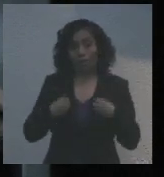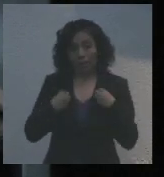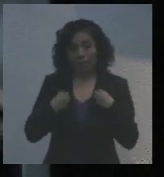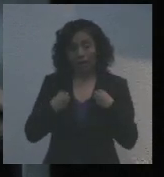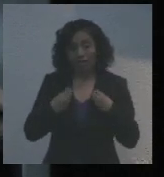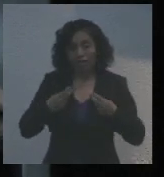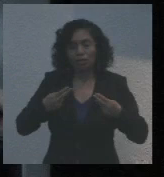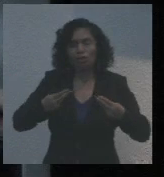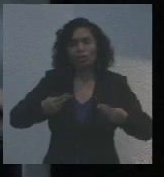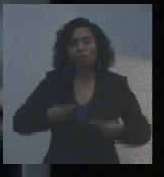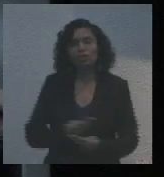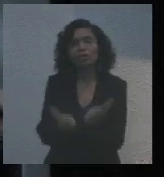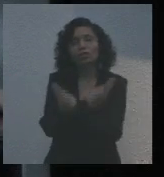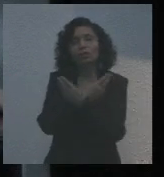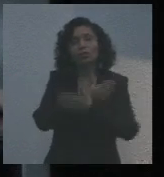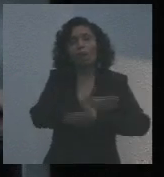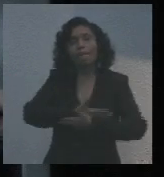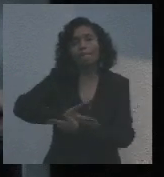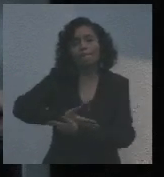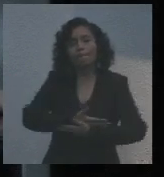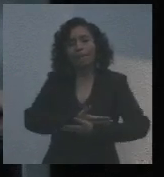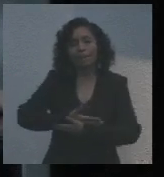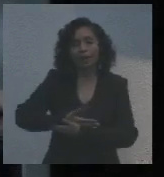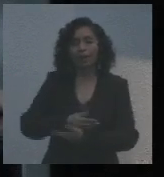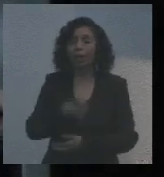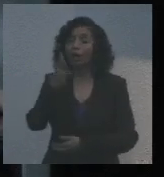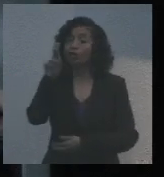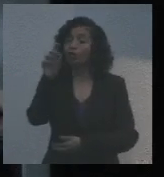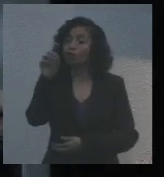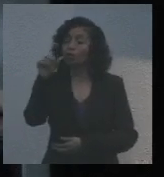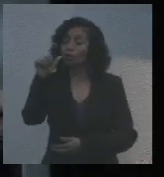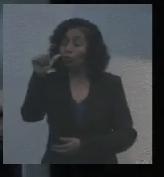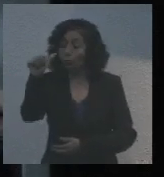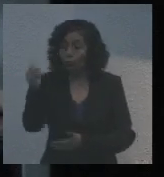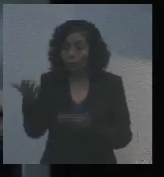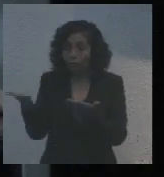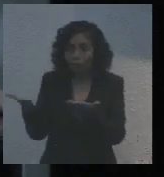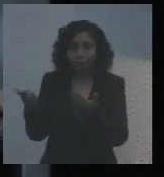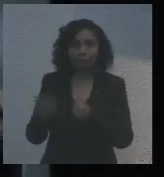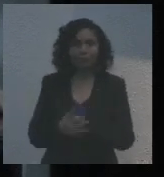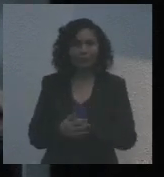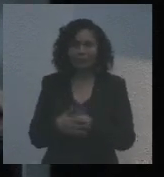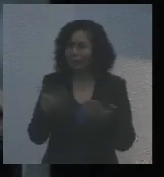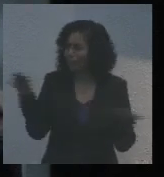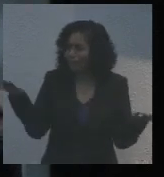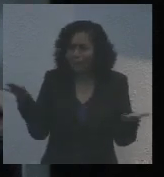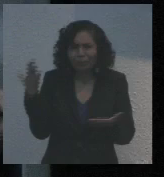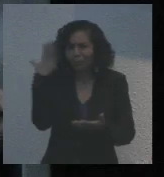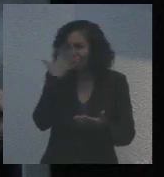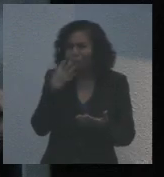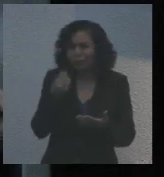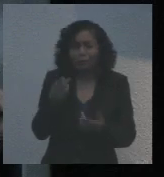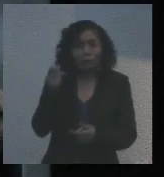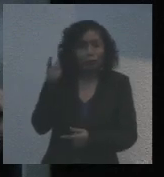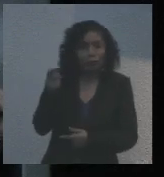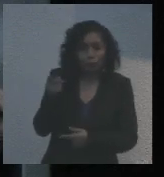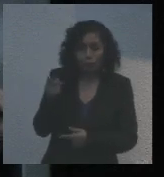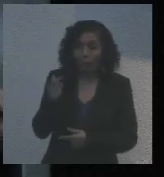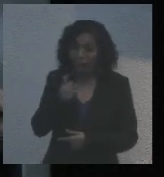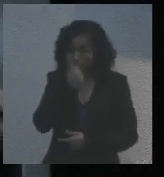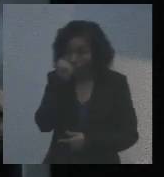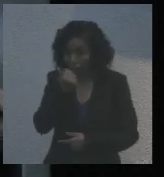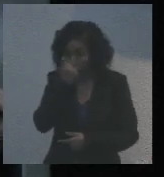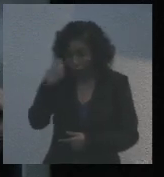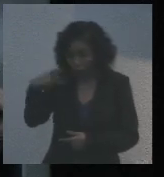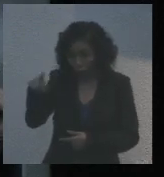nacimiento de un nuevo ser querida Rosa María qué qué maravilloso es saber que cada alumna